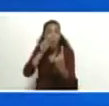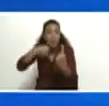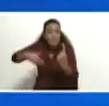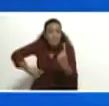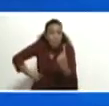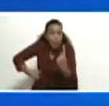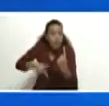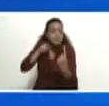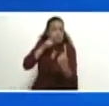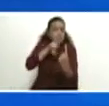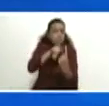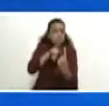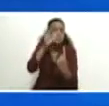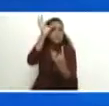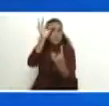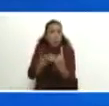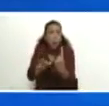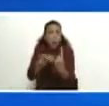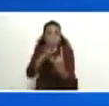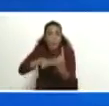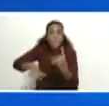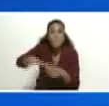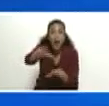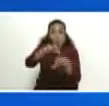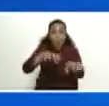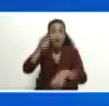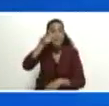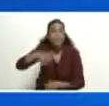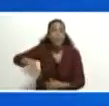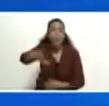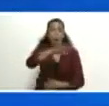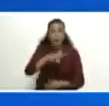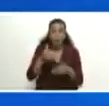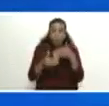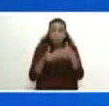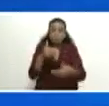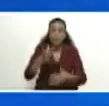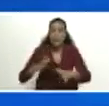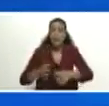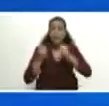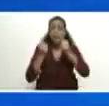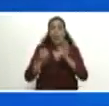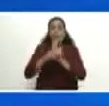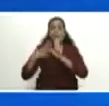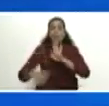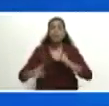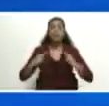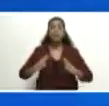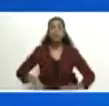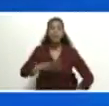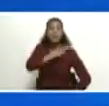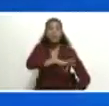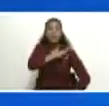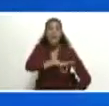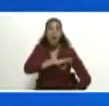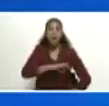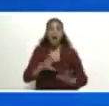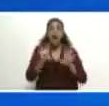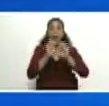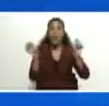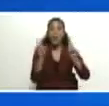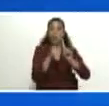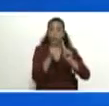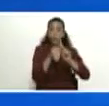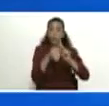esfuerzo, para garantizarle a nuestro pueblo en esta etapa la recuperación de sus derechos sociales, el derecho a la